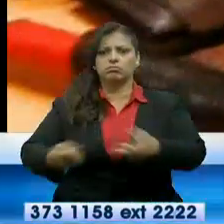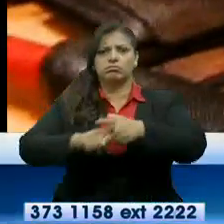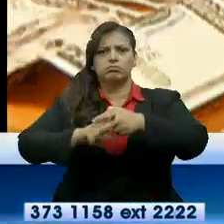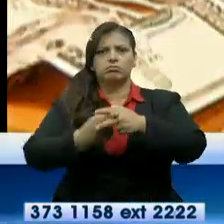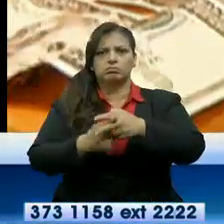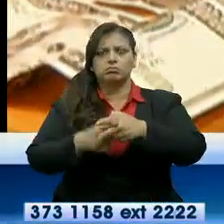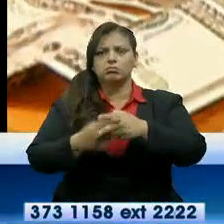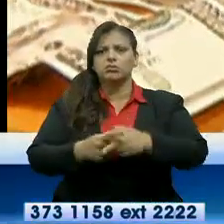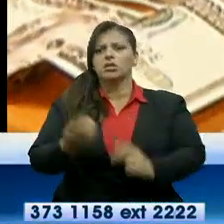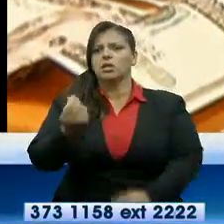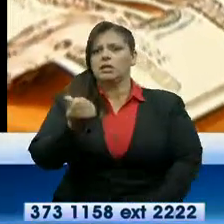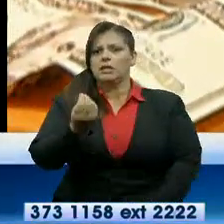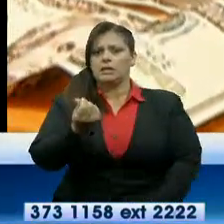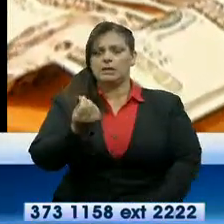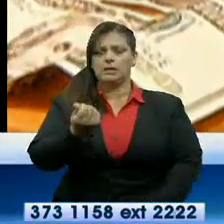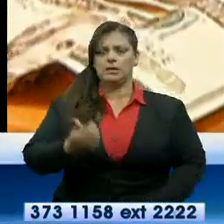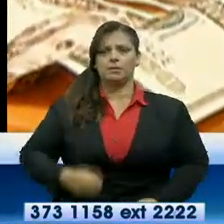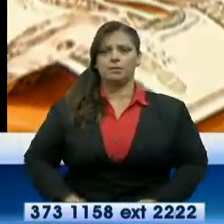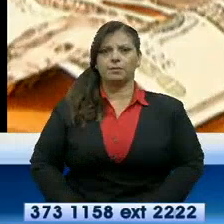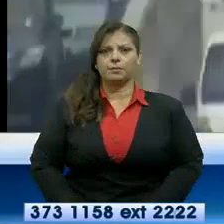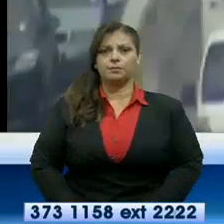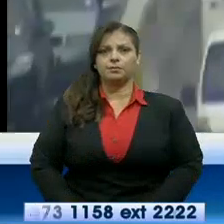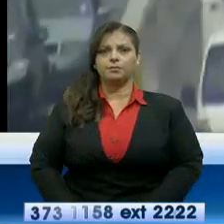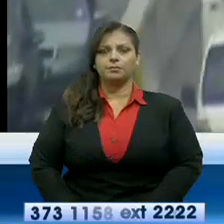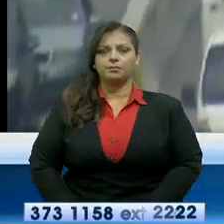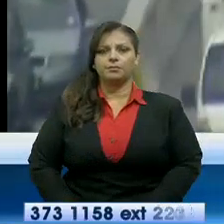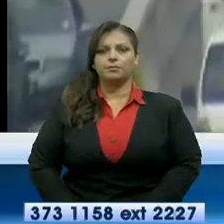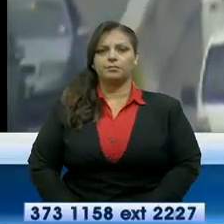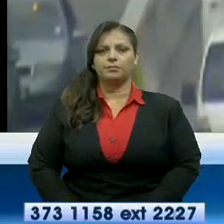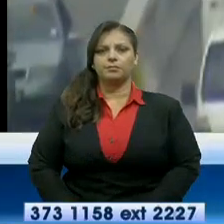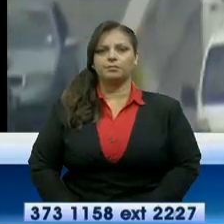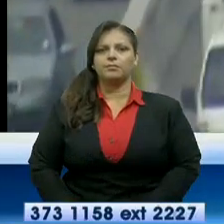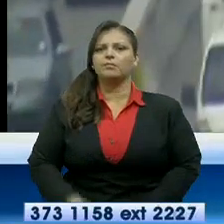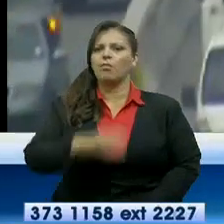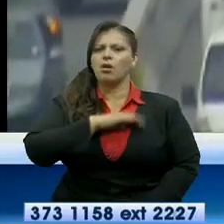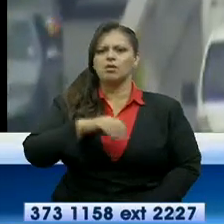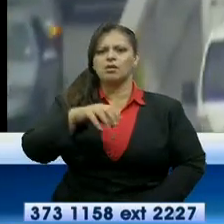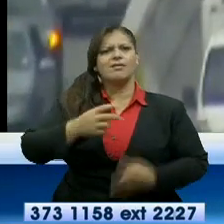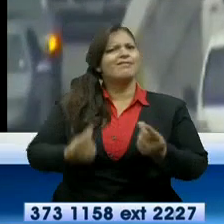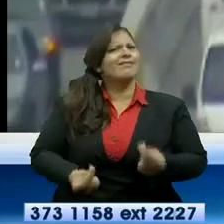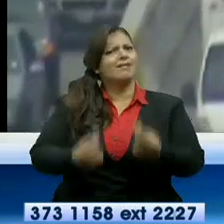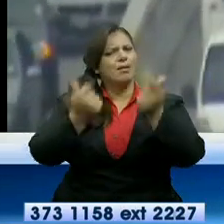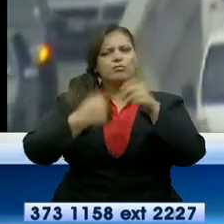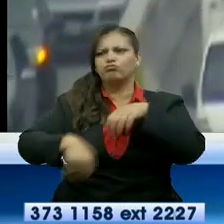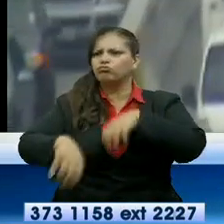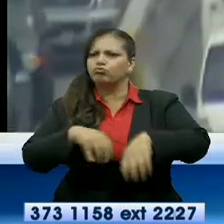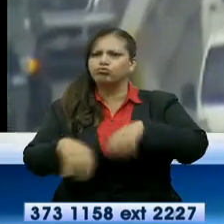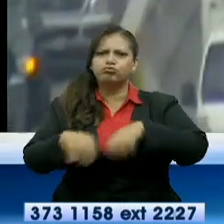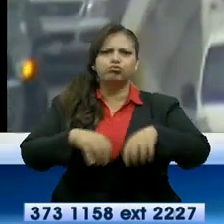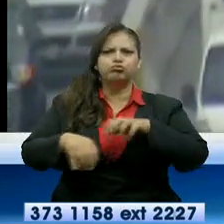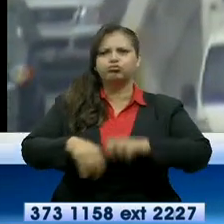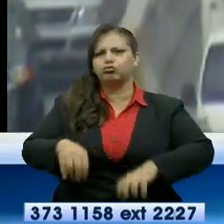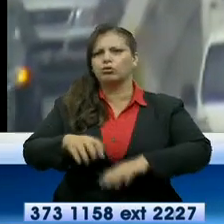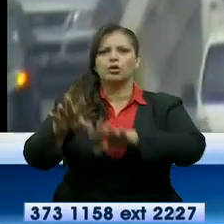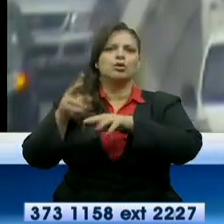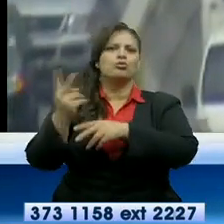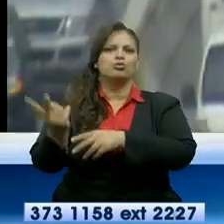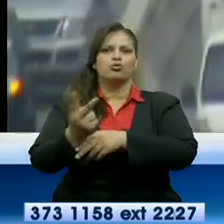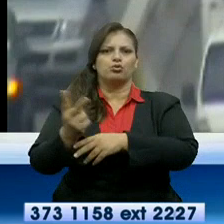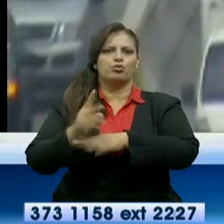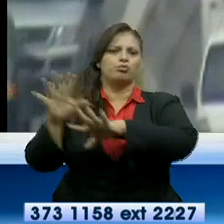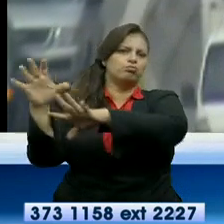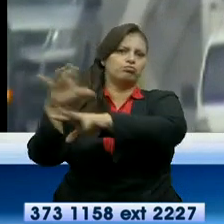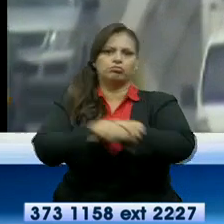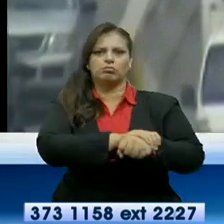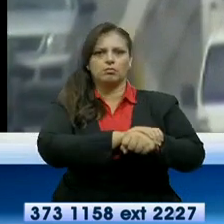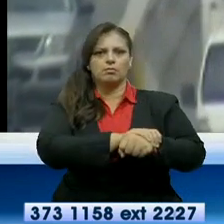y más. Y obviamente se inicia este operativo donde se logró con la captura de estos dos